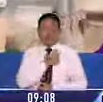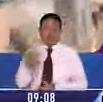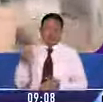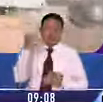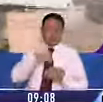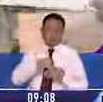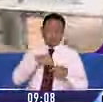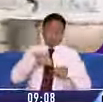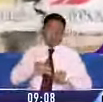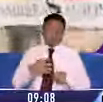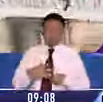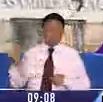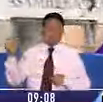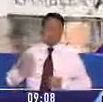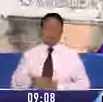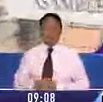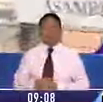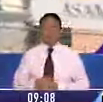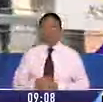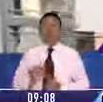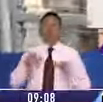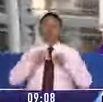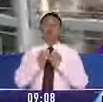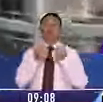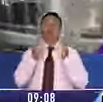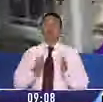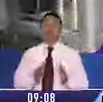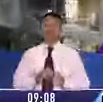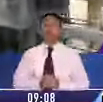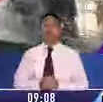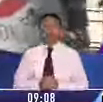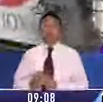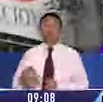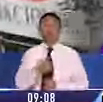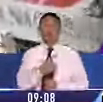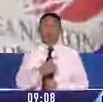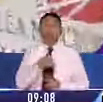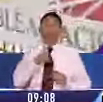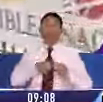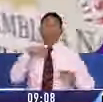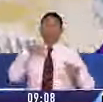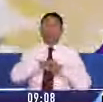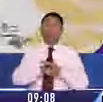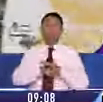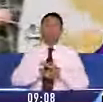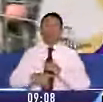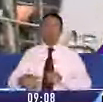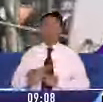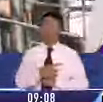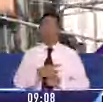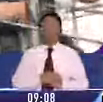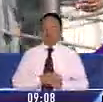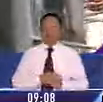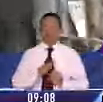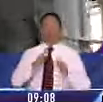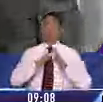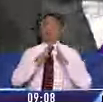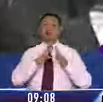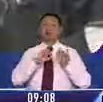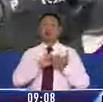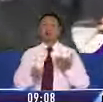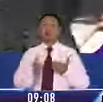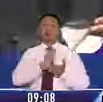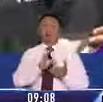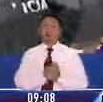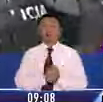dentro del Palacio Legislativo. Los asambleístas serán aquellos que no podrán ingresar hasta el Palacio